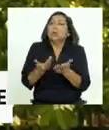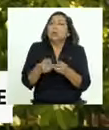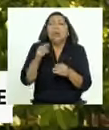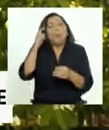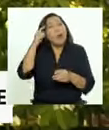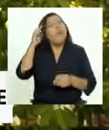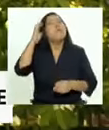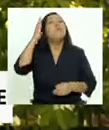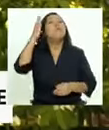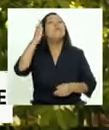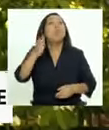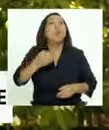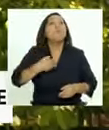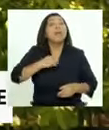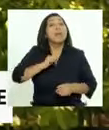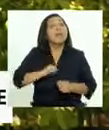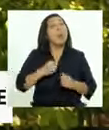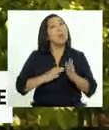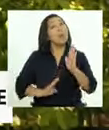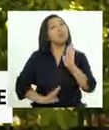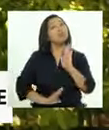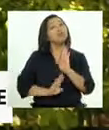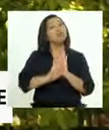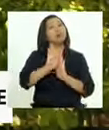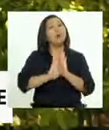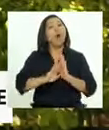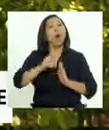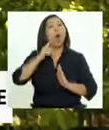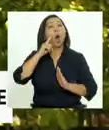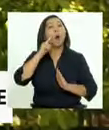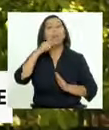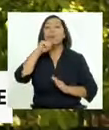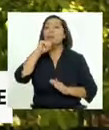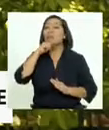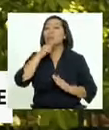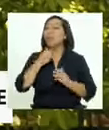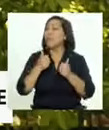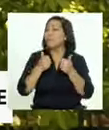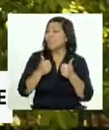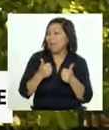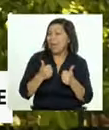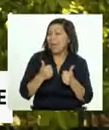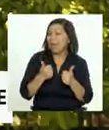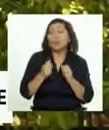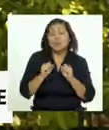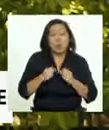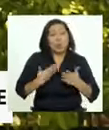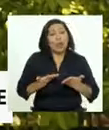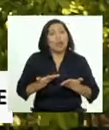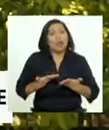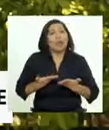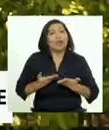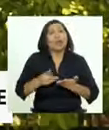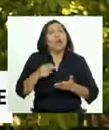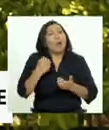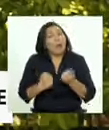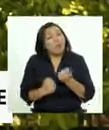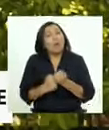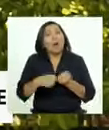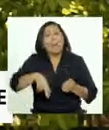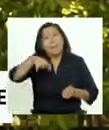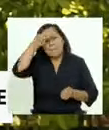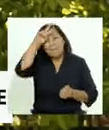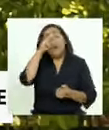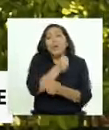abren un futuro para que puedan ser hombres y mujeres de bien y puedan servir a la nación